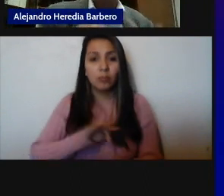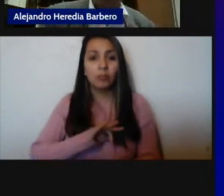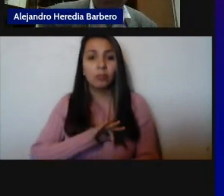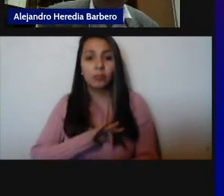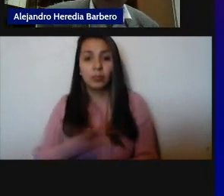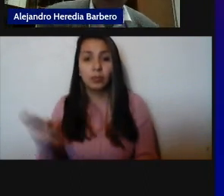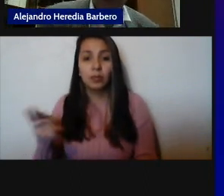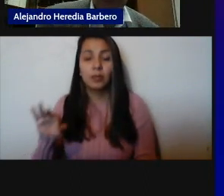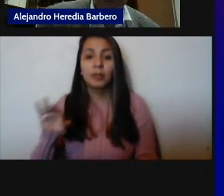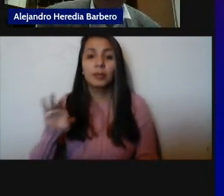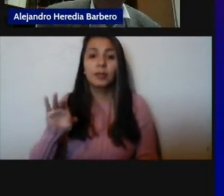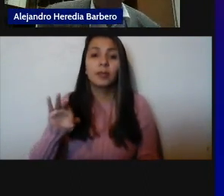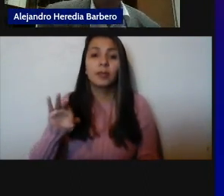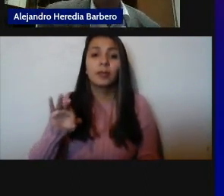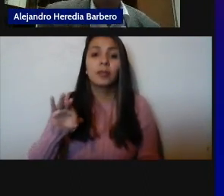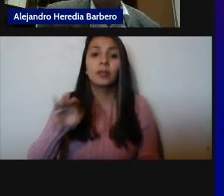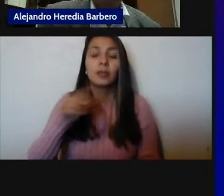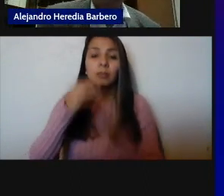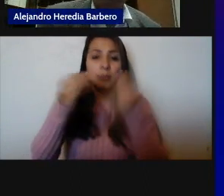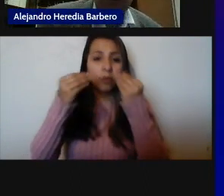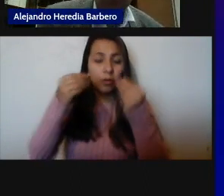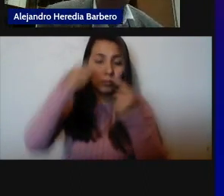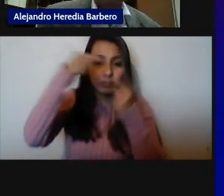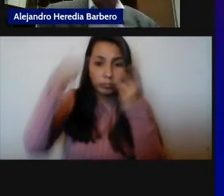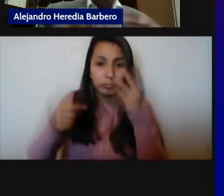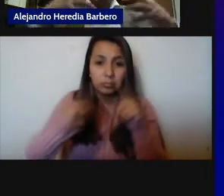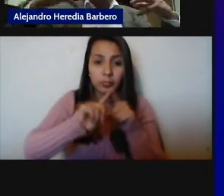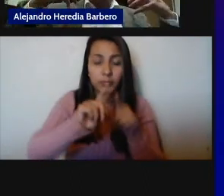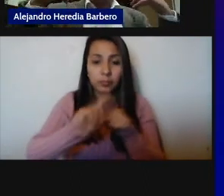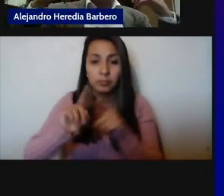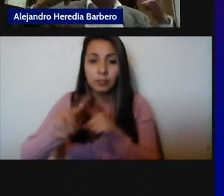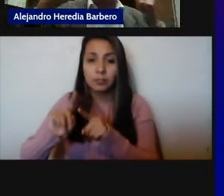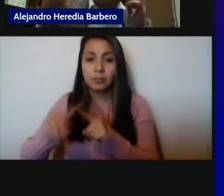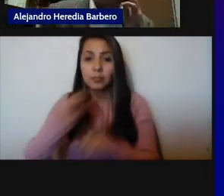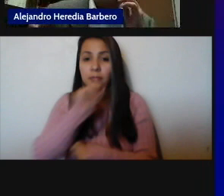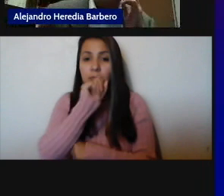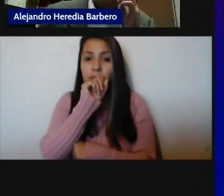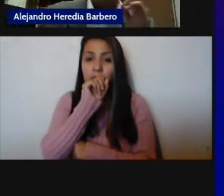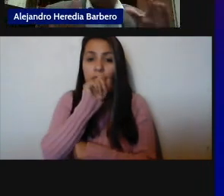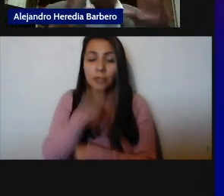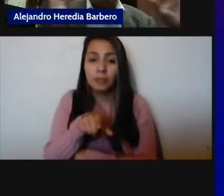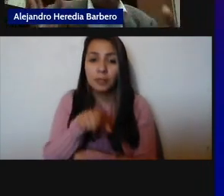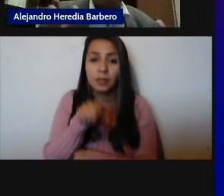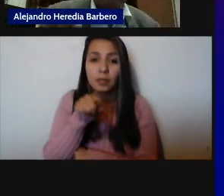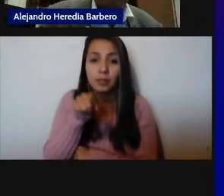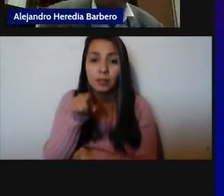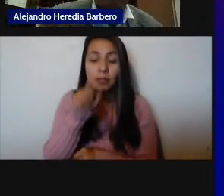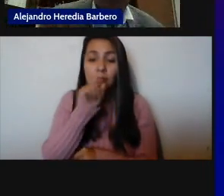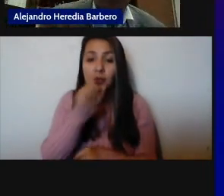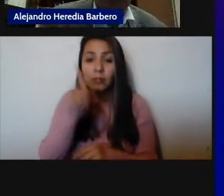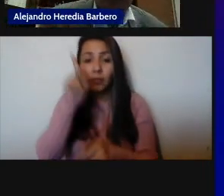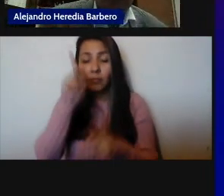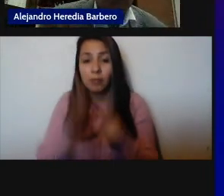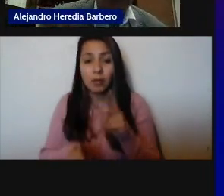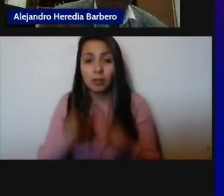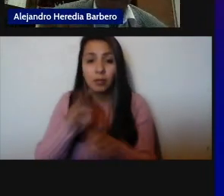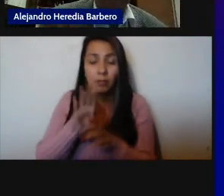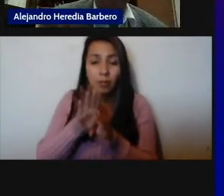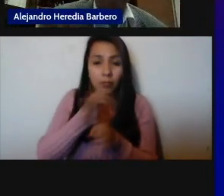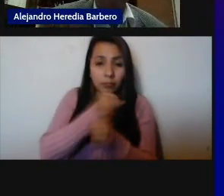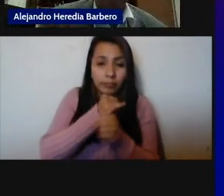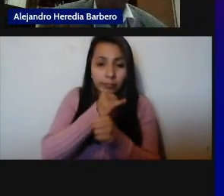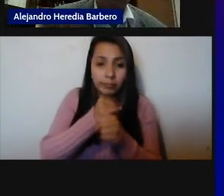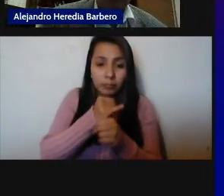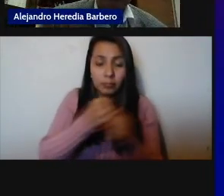computadora, podríamos también tener compuestos que formen muchas cosas. Esto es parte también de